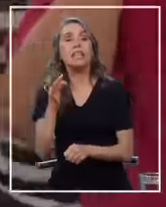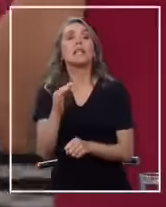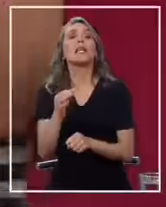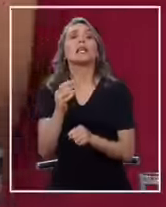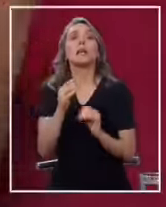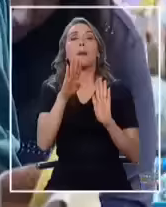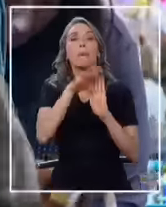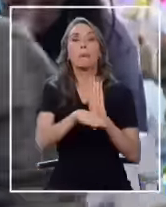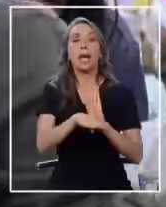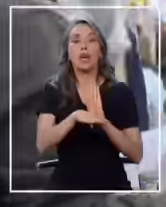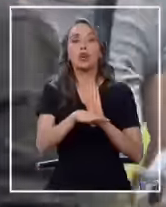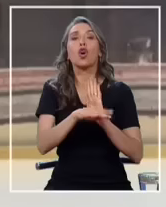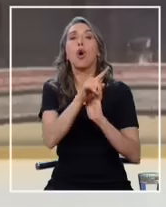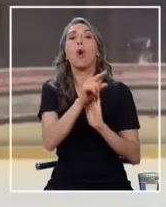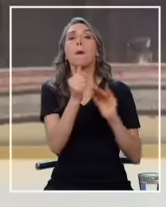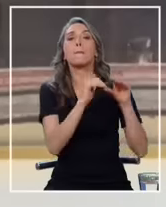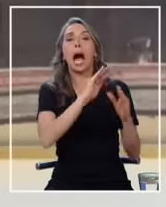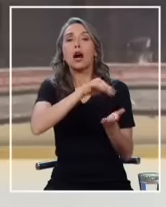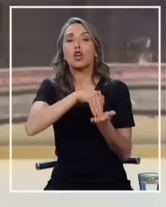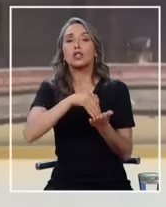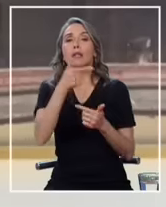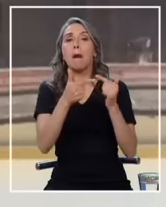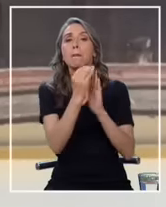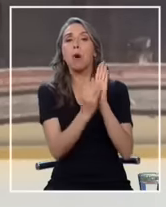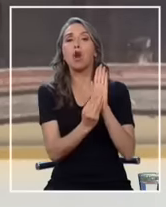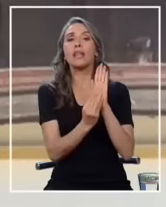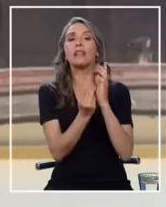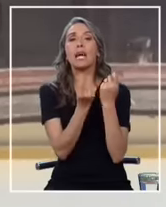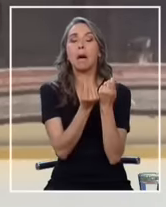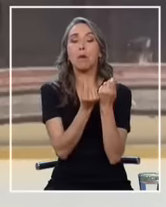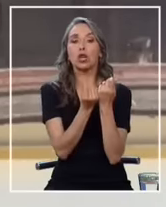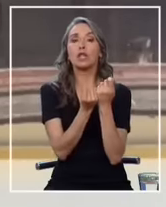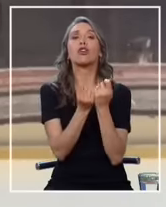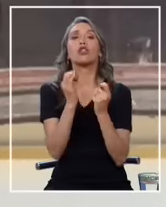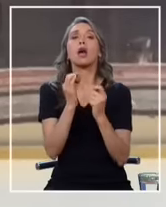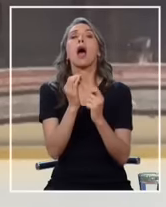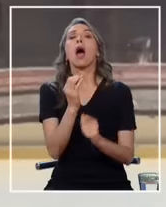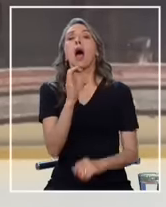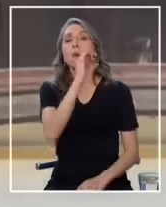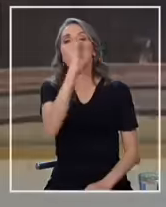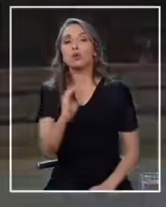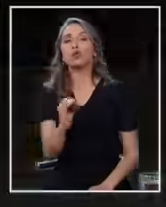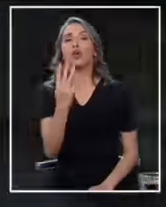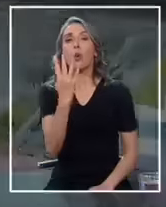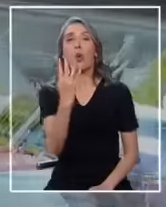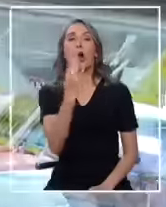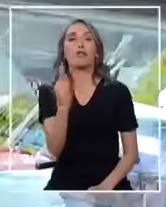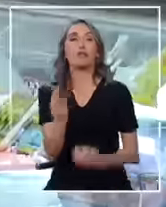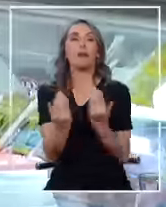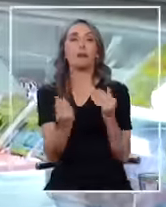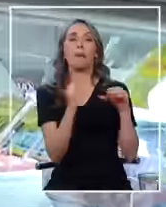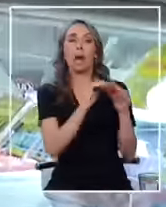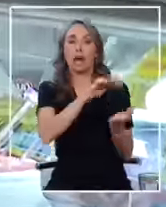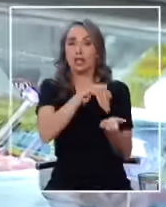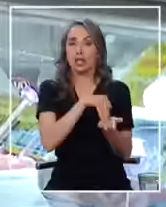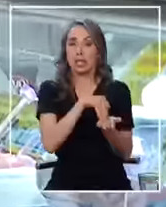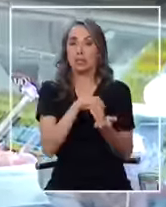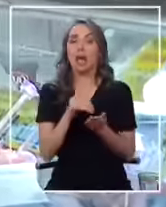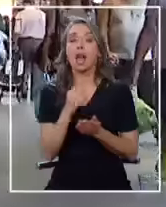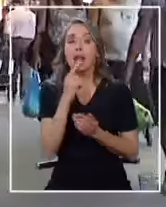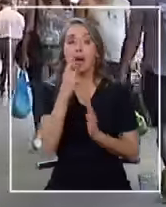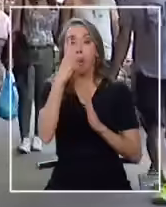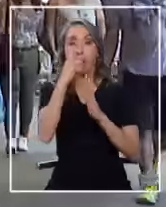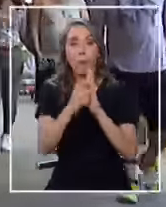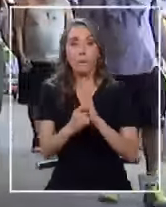recortes de la tasa de política monetaria para llegar al nivel neutral de 4% que espera el Banco Central. El gobierno destacó que la